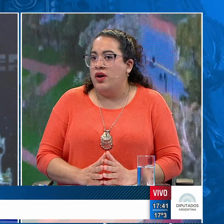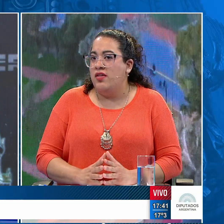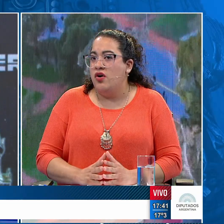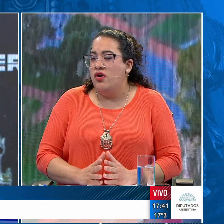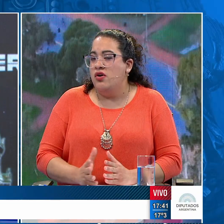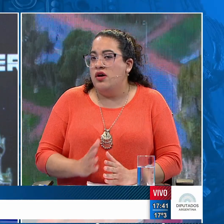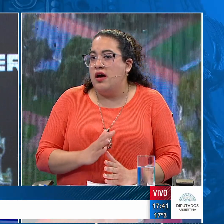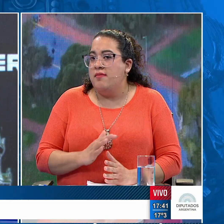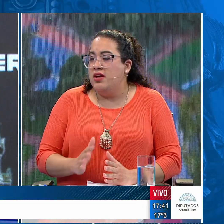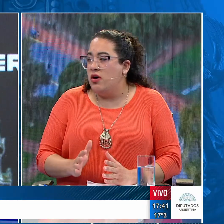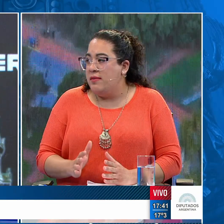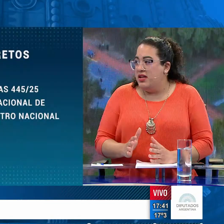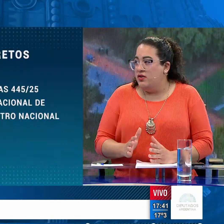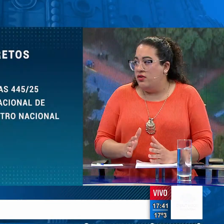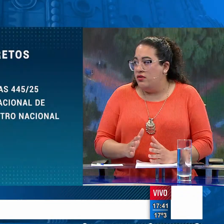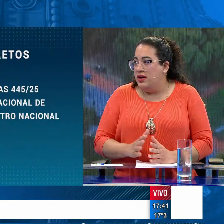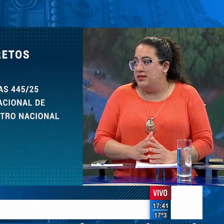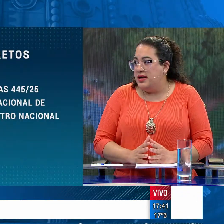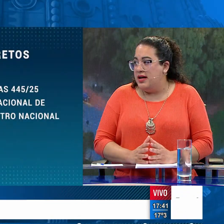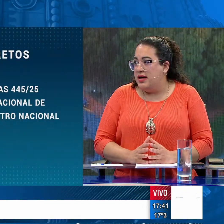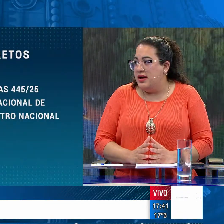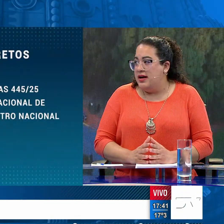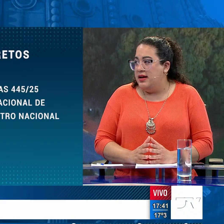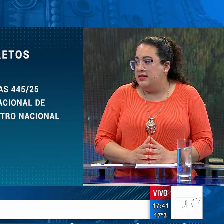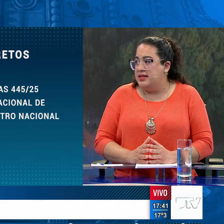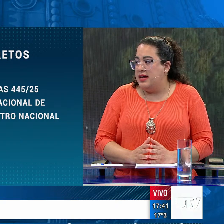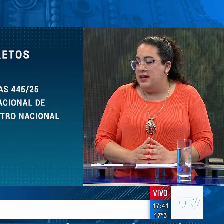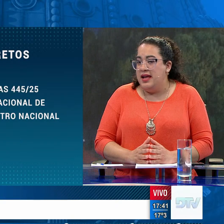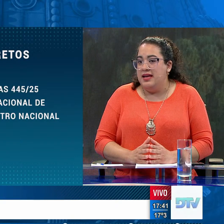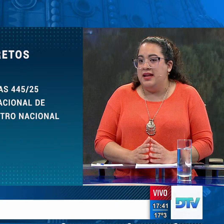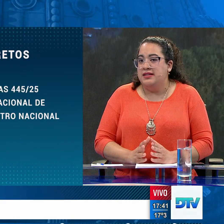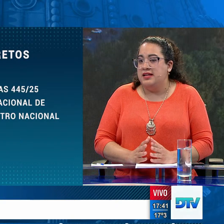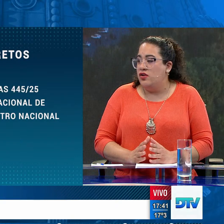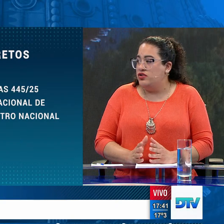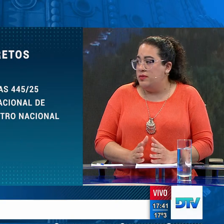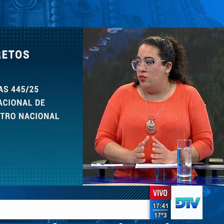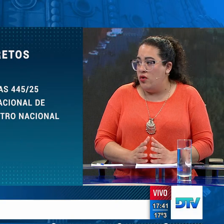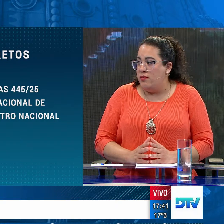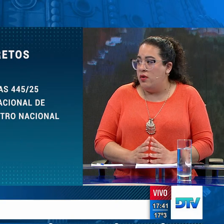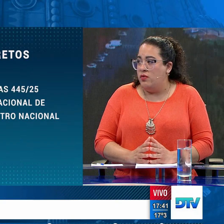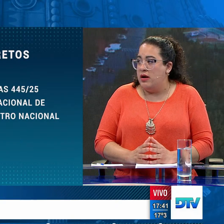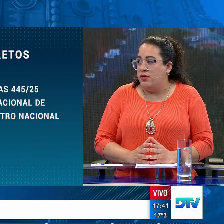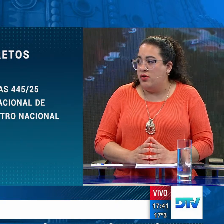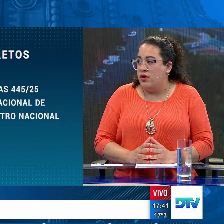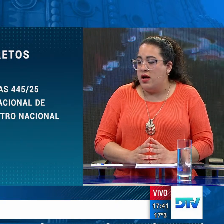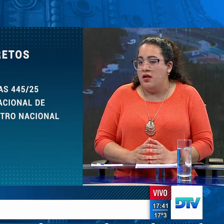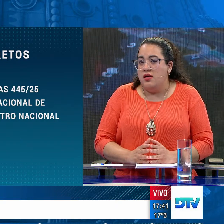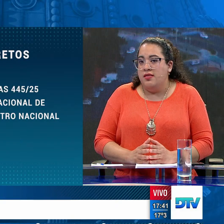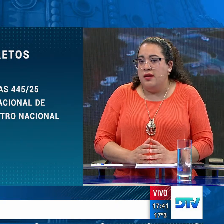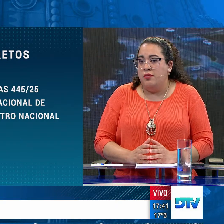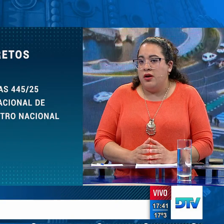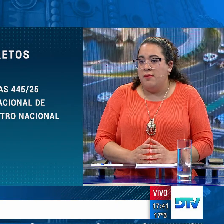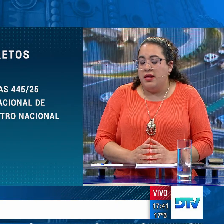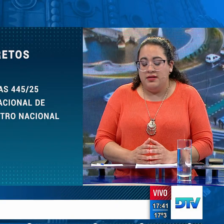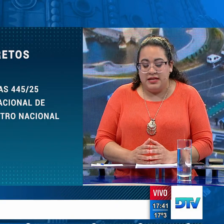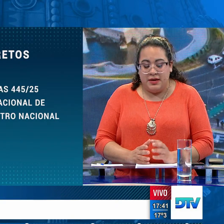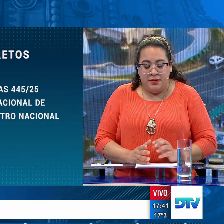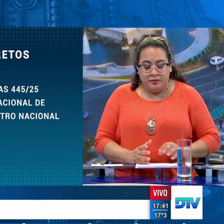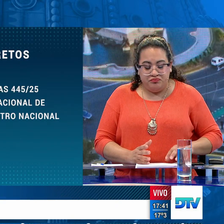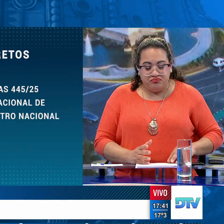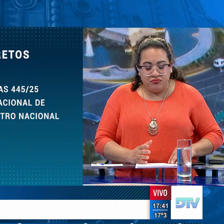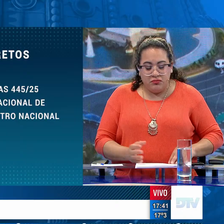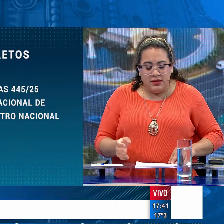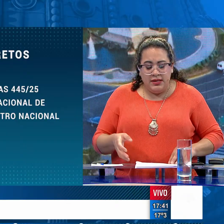Bueno, quedó a medio camino esa ley. En el Senado no se pudo aprobar una prórroga del programa de